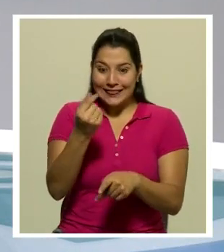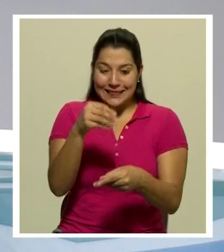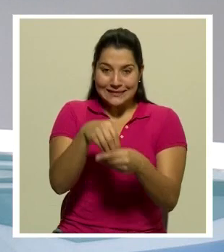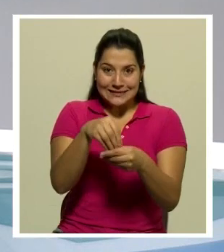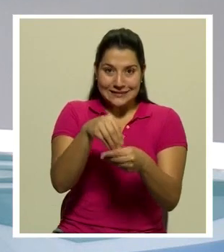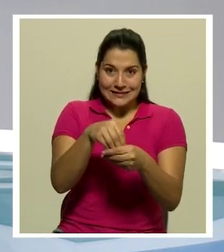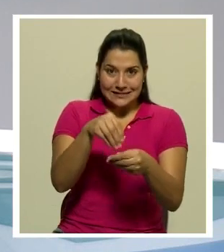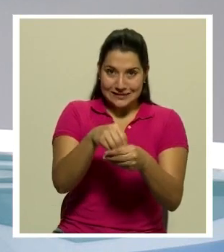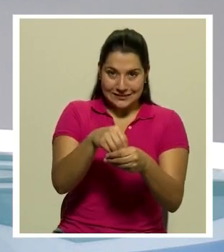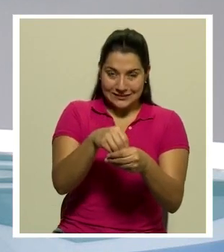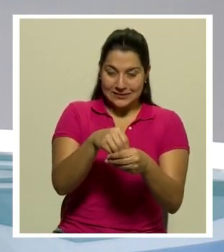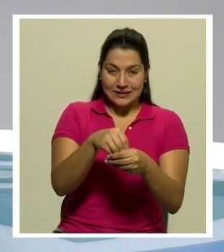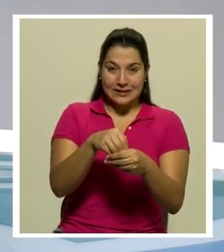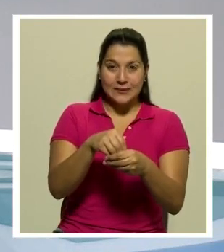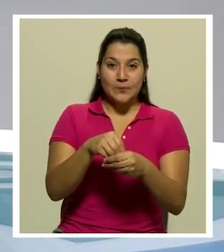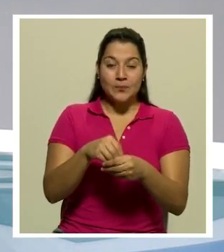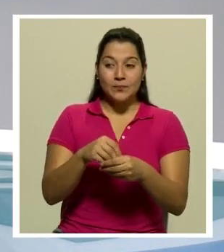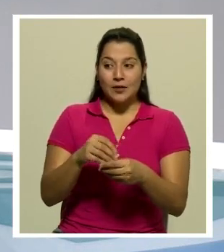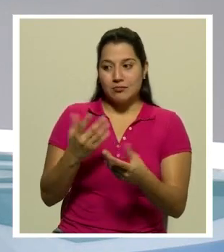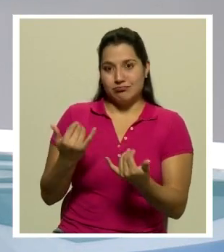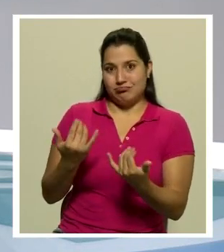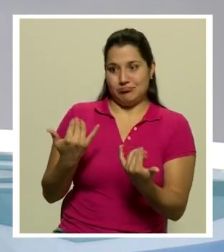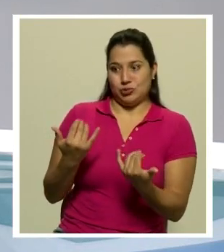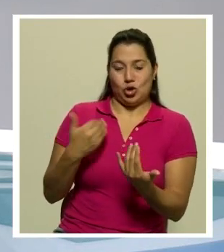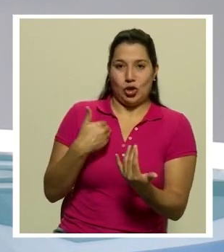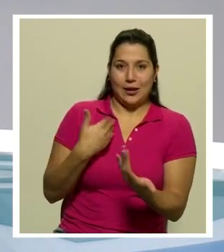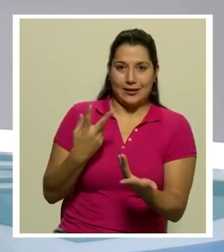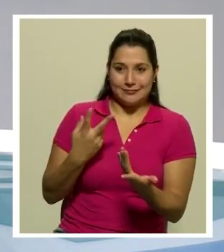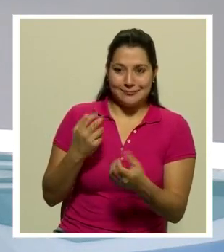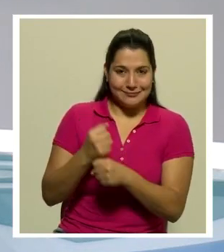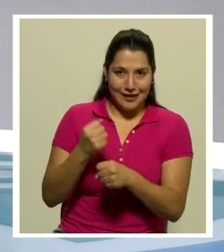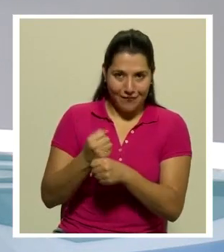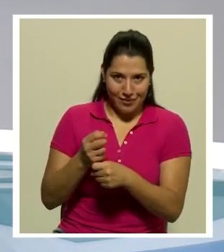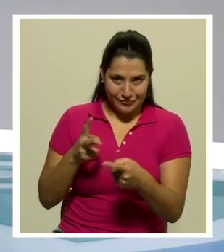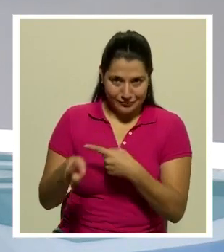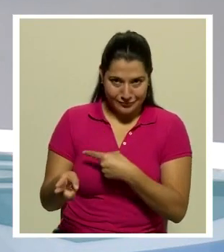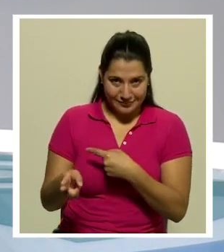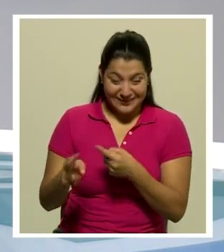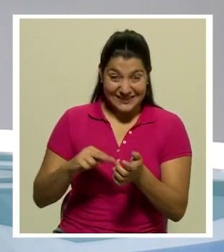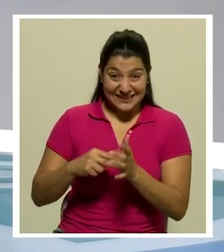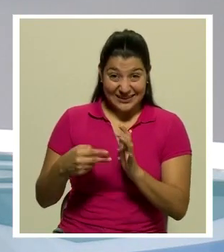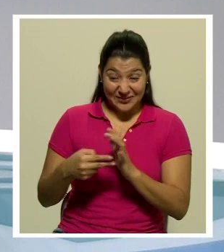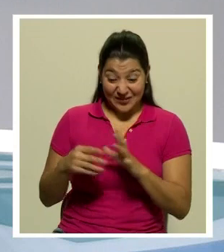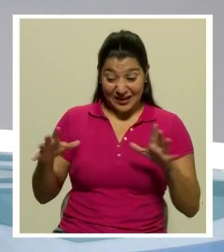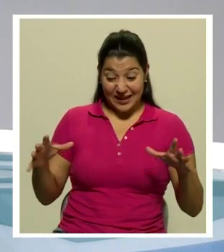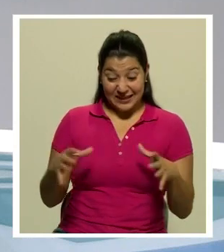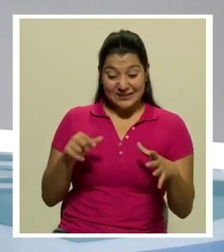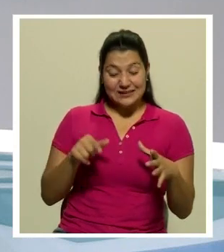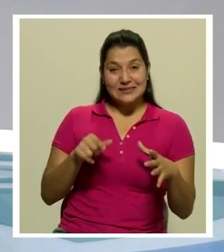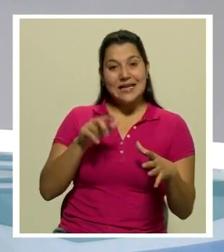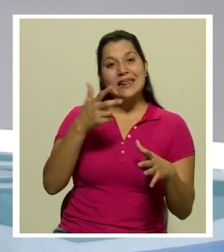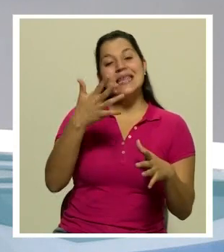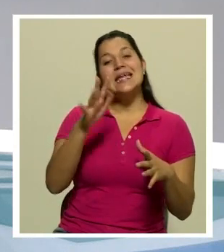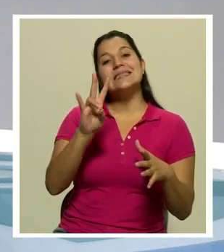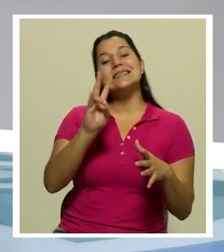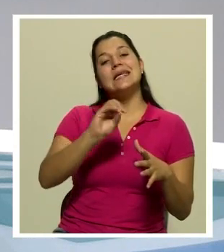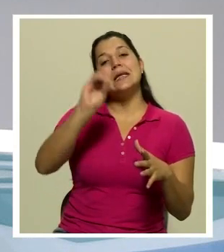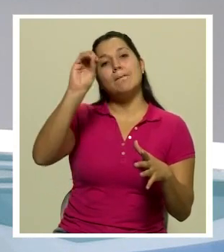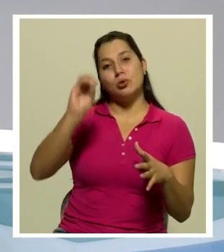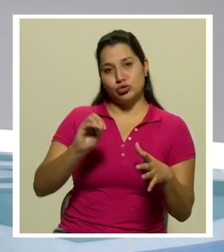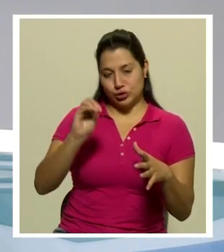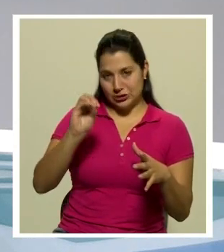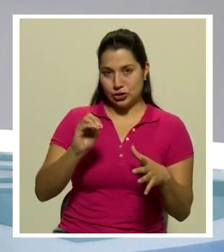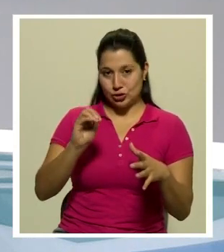económico proveniente de su trabajo, lo que representa a un 17% de los